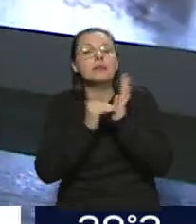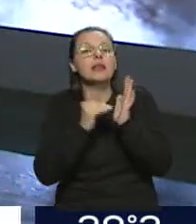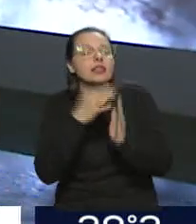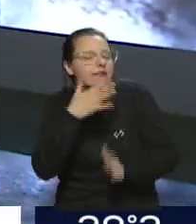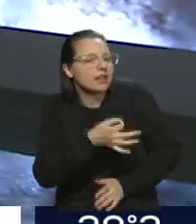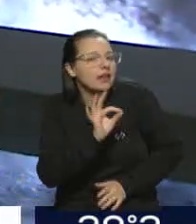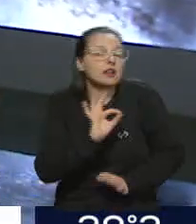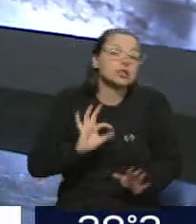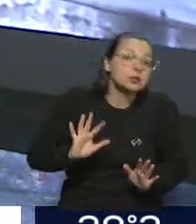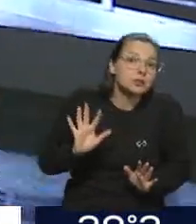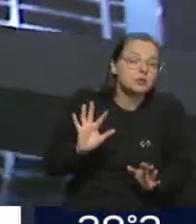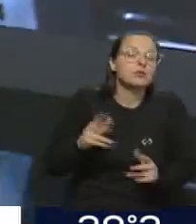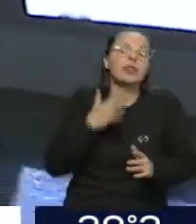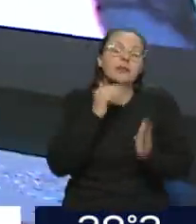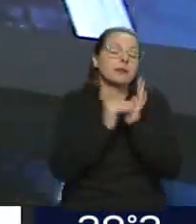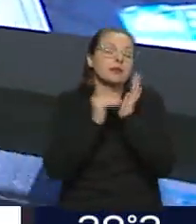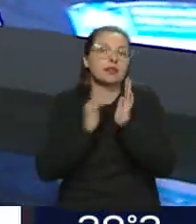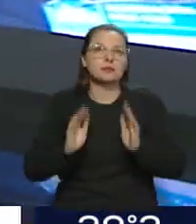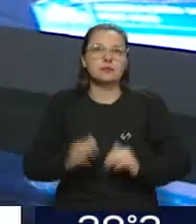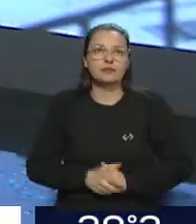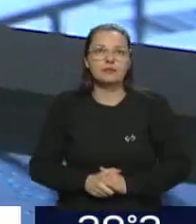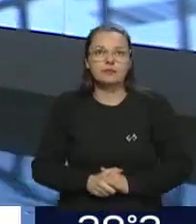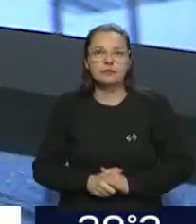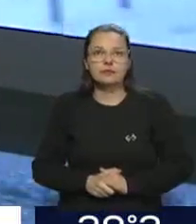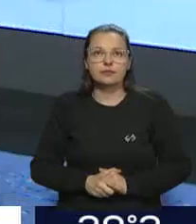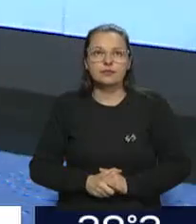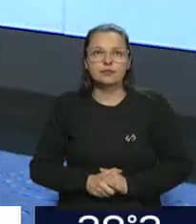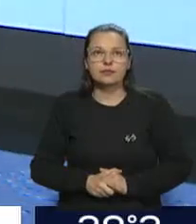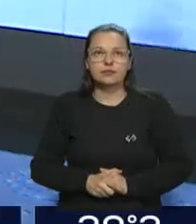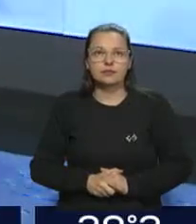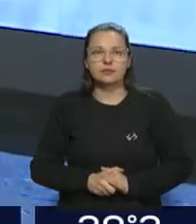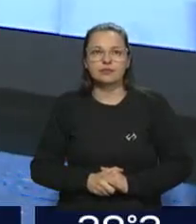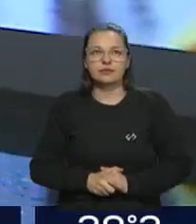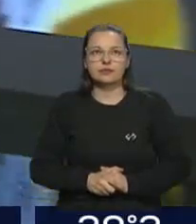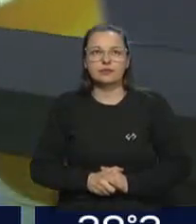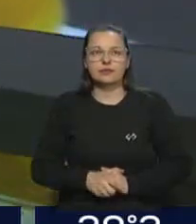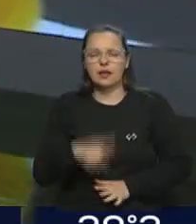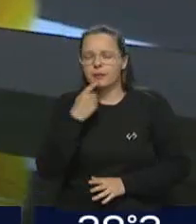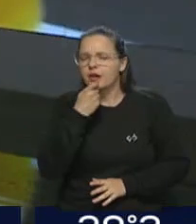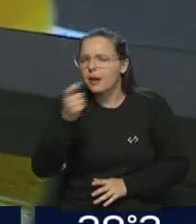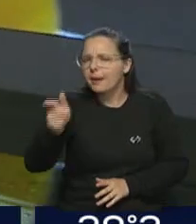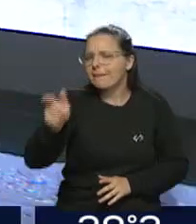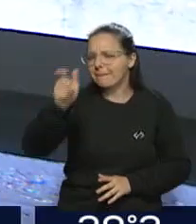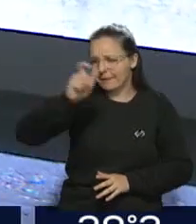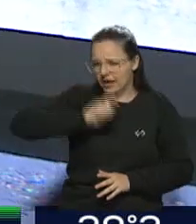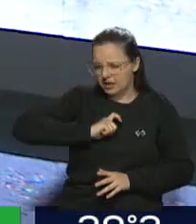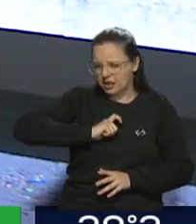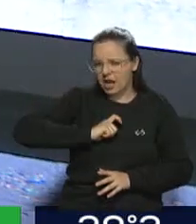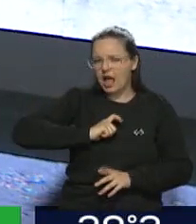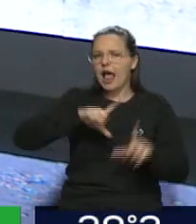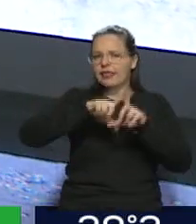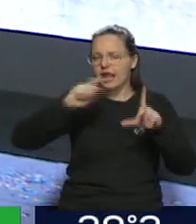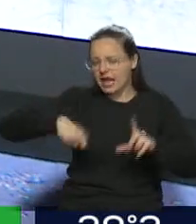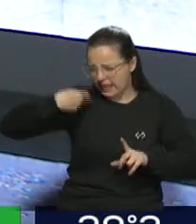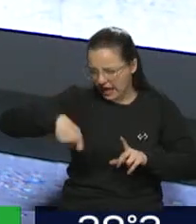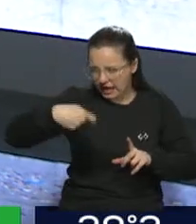la bicicleta financiera. Déjame agregar algo cortito respecto de a eso. Ver, el crédito te lo depositan, sí, en tu tarjeta de crédito y vos, sí,